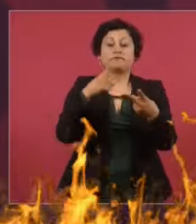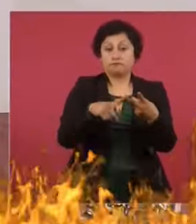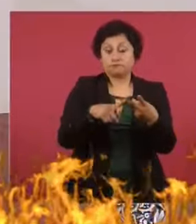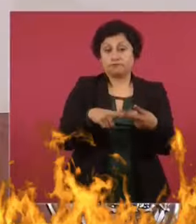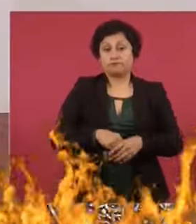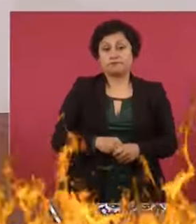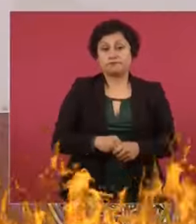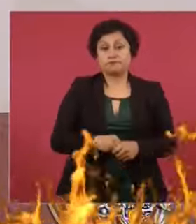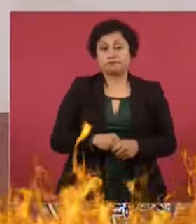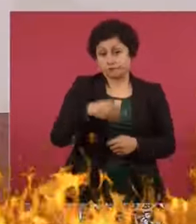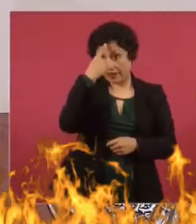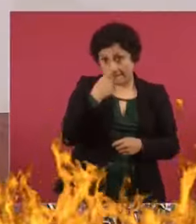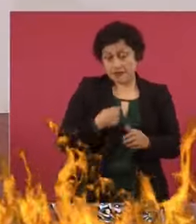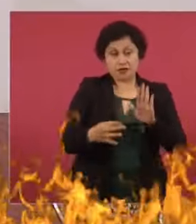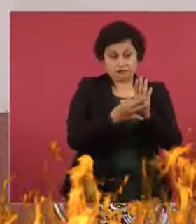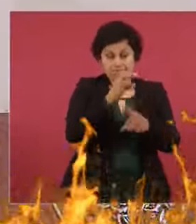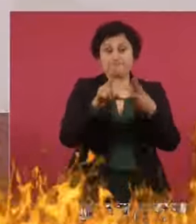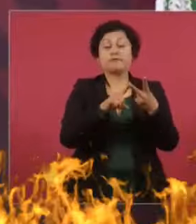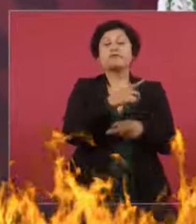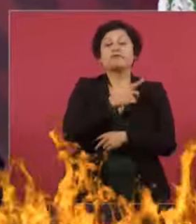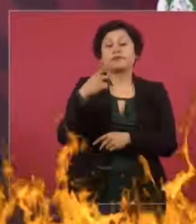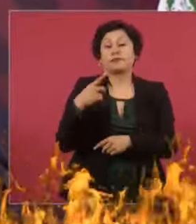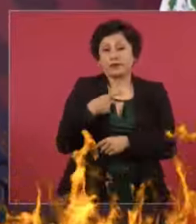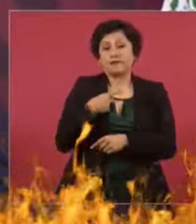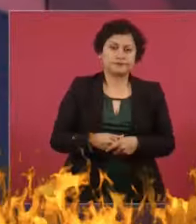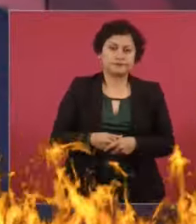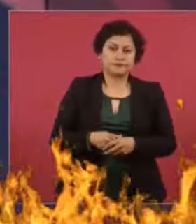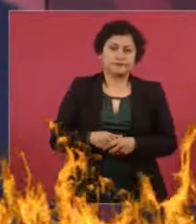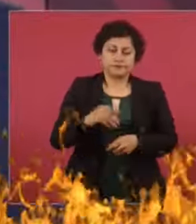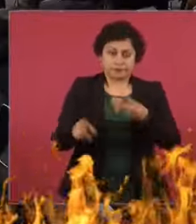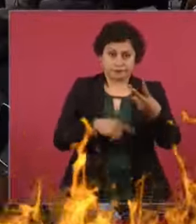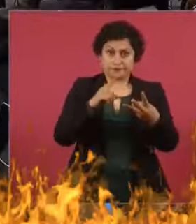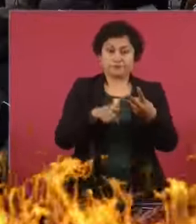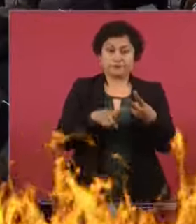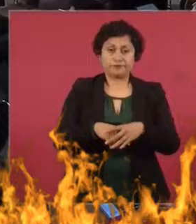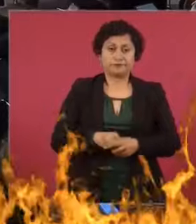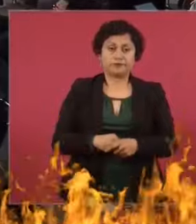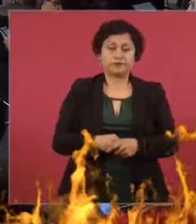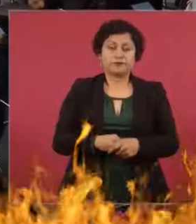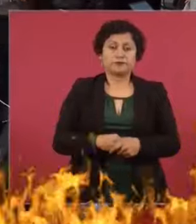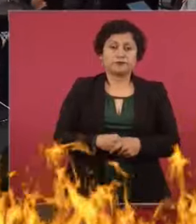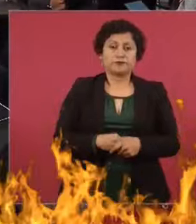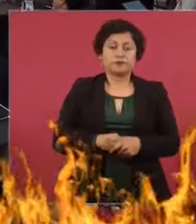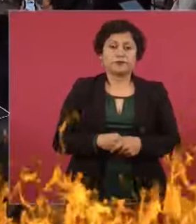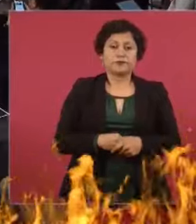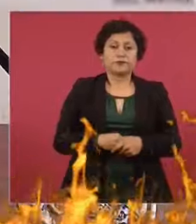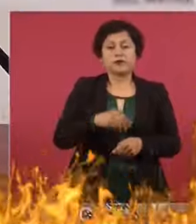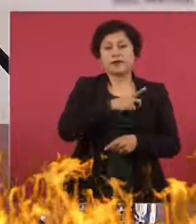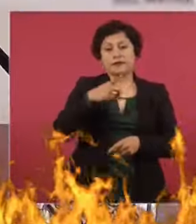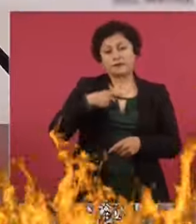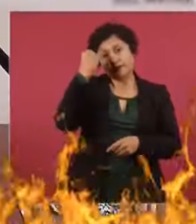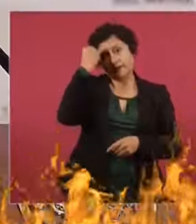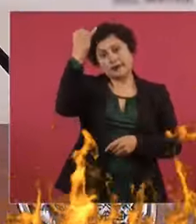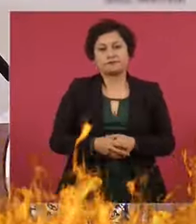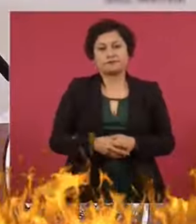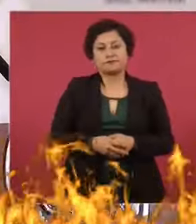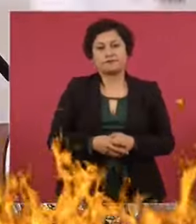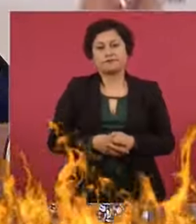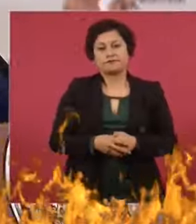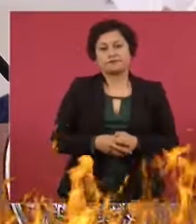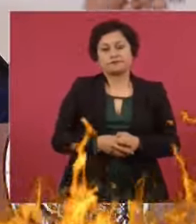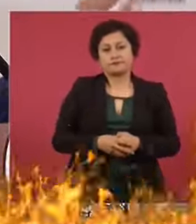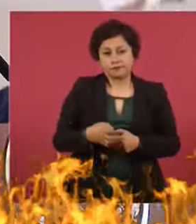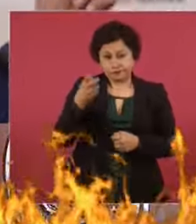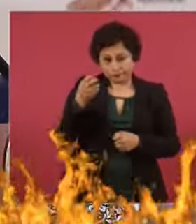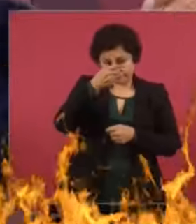luego tiene que ser una persona hesta lo tercero tiene que tener convicciones ideales para